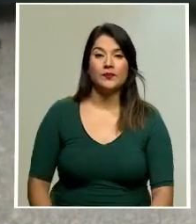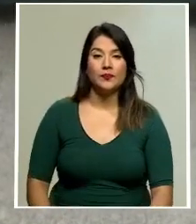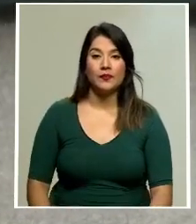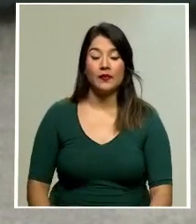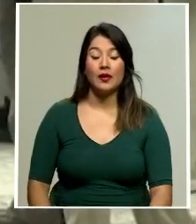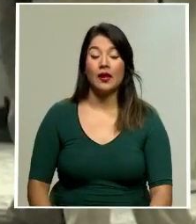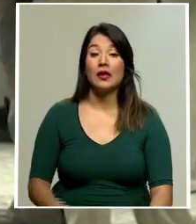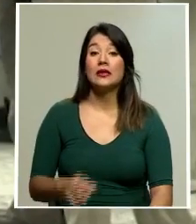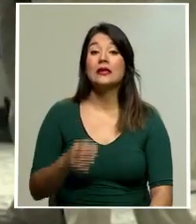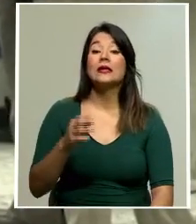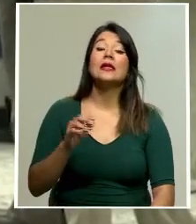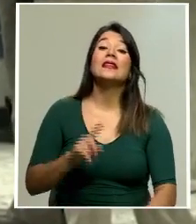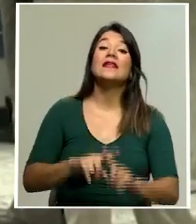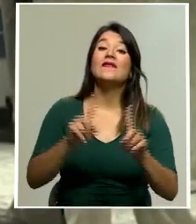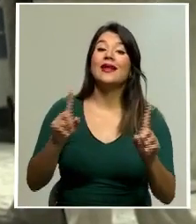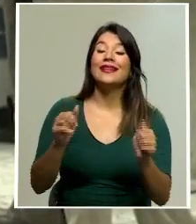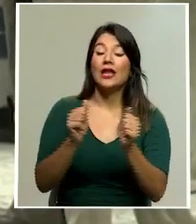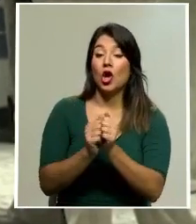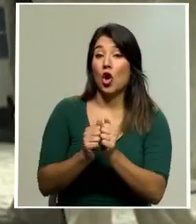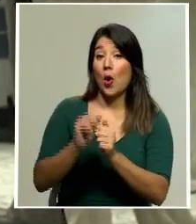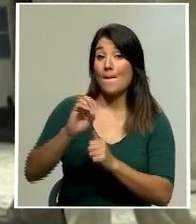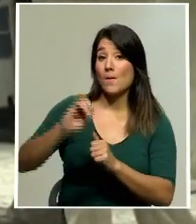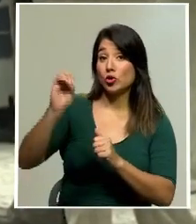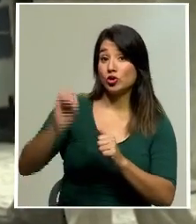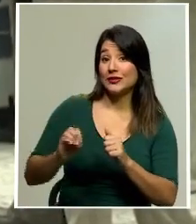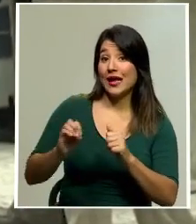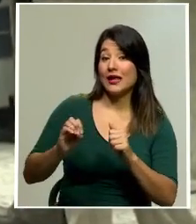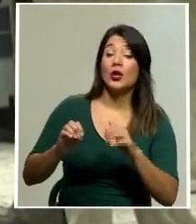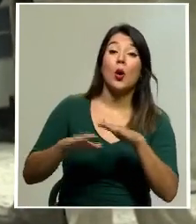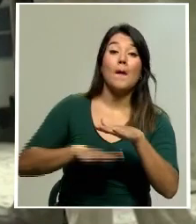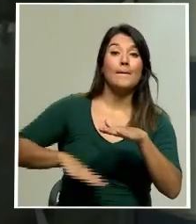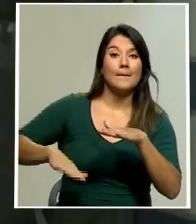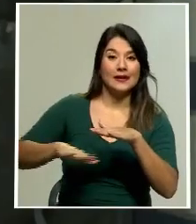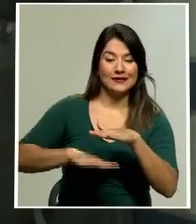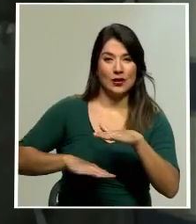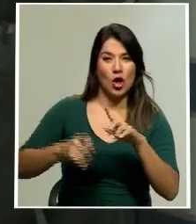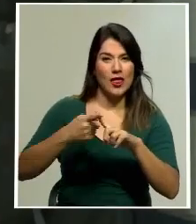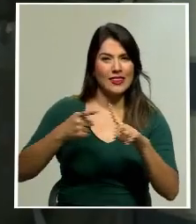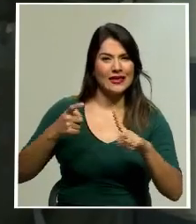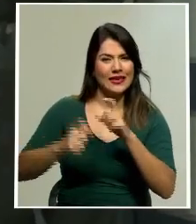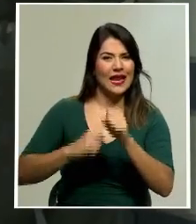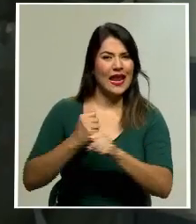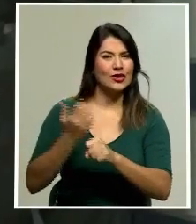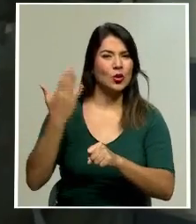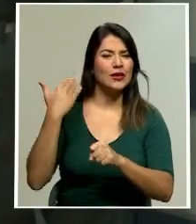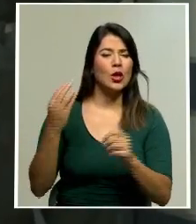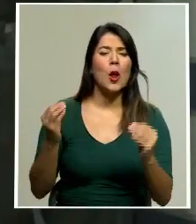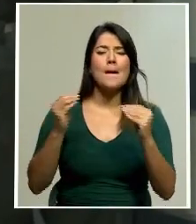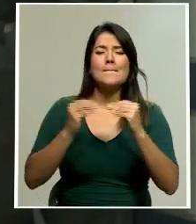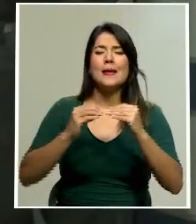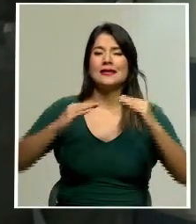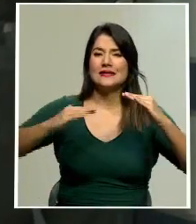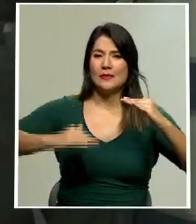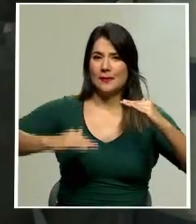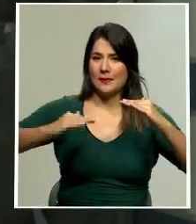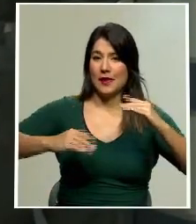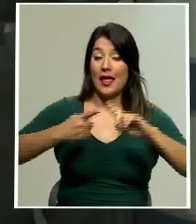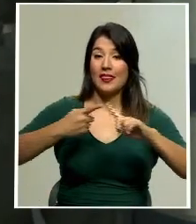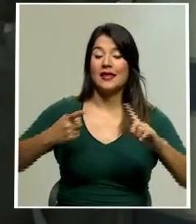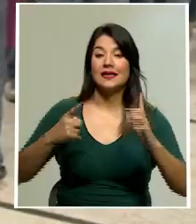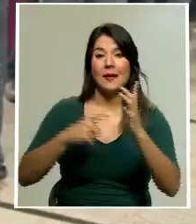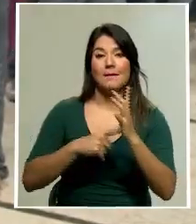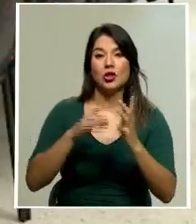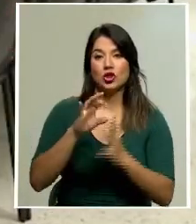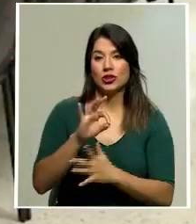Caso contrario, pasa con la tasa básica pasiva, que desde el año anterior registra los niveles más bajos históricamente desde